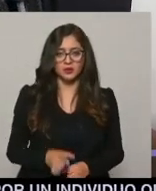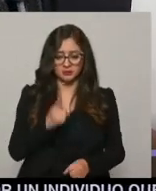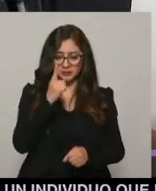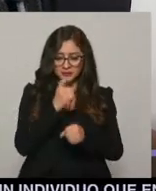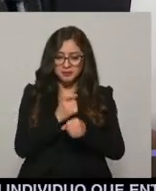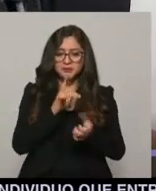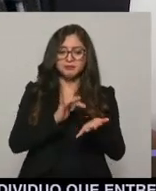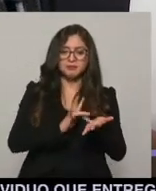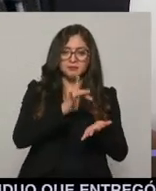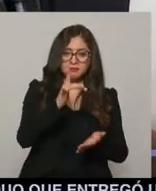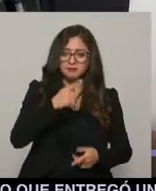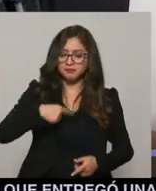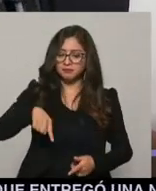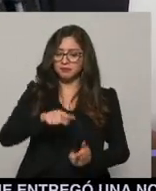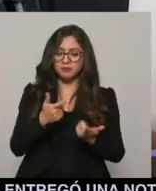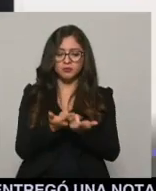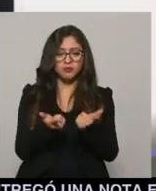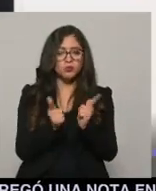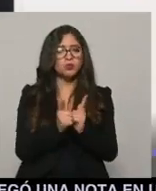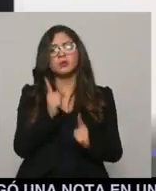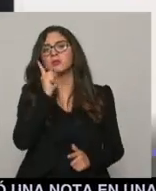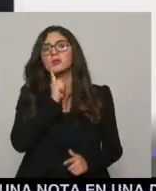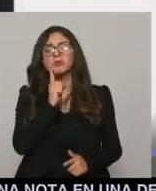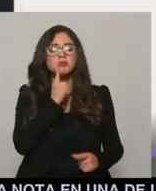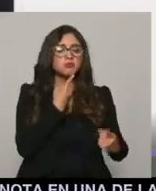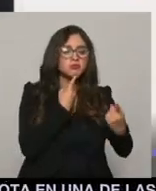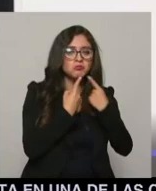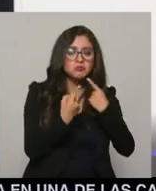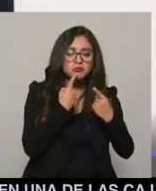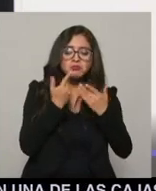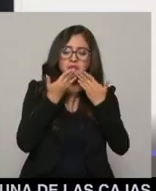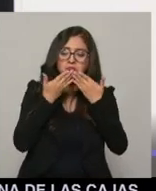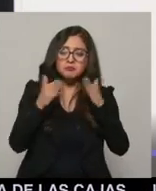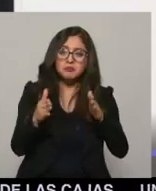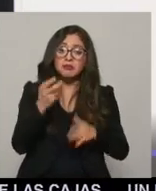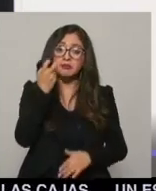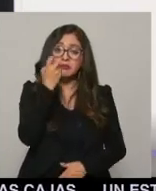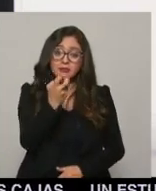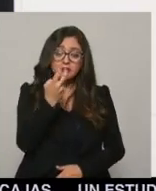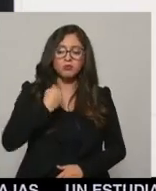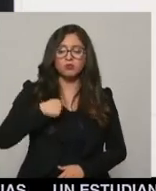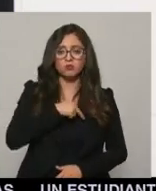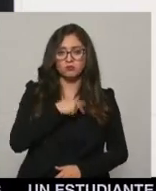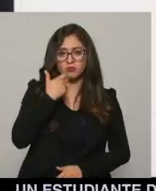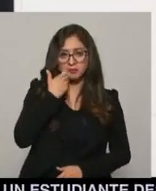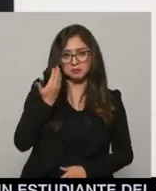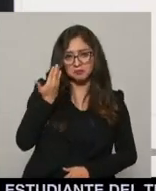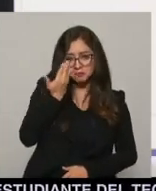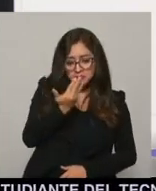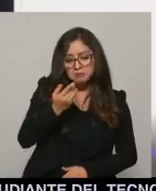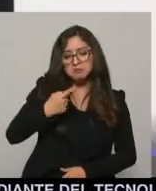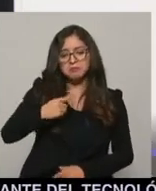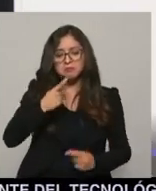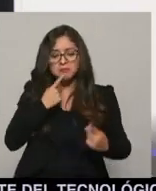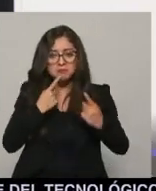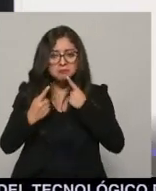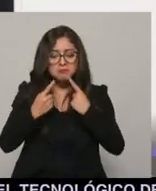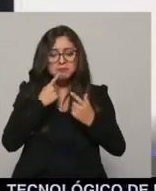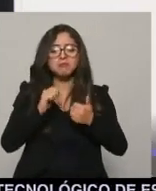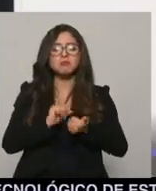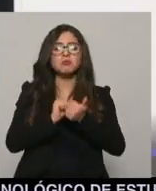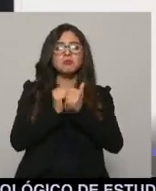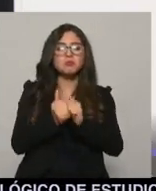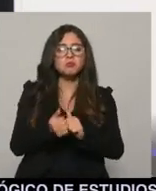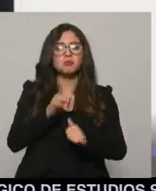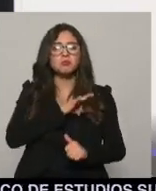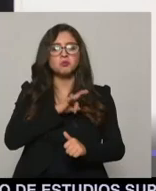con nosotras, porque eso quiere decir que está abierto al diálogo, lo cual es lo que nosotros estamos pidiendo, que dialoguemos con él para que nos deje entrar